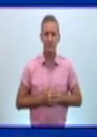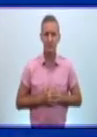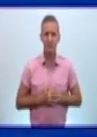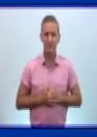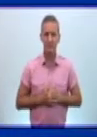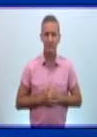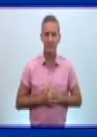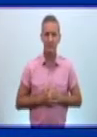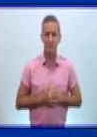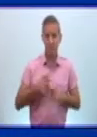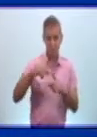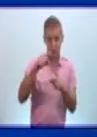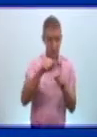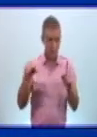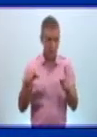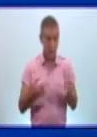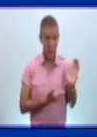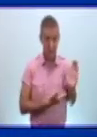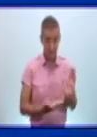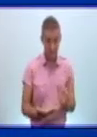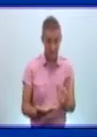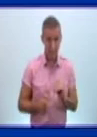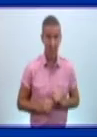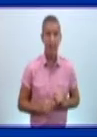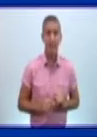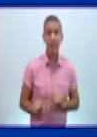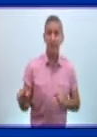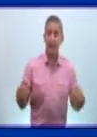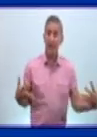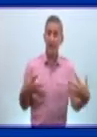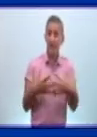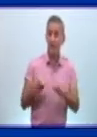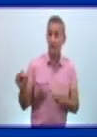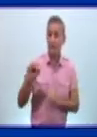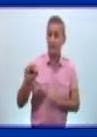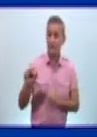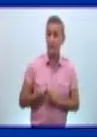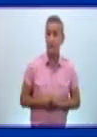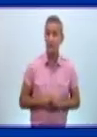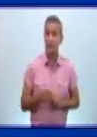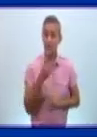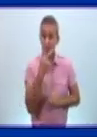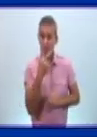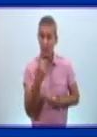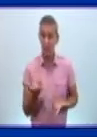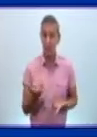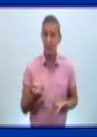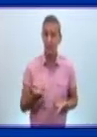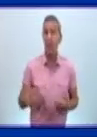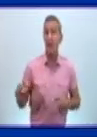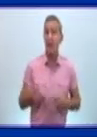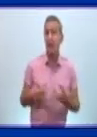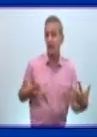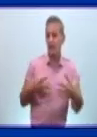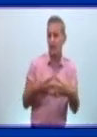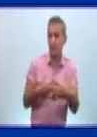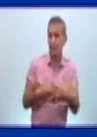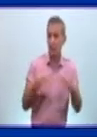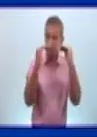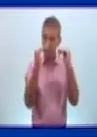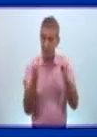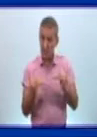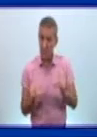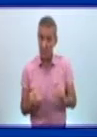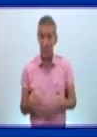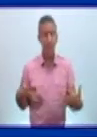Por eso el tema que les propongo son las mezclas de sustancias. De estas veremos que son las mezclas, la clasificación de